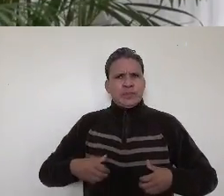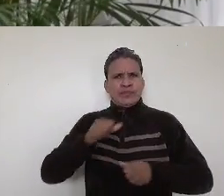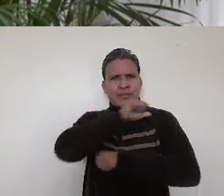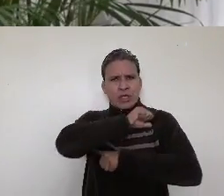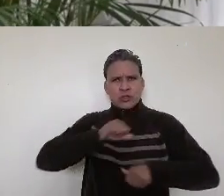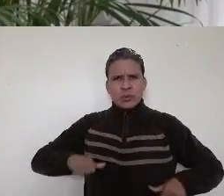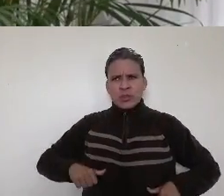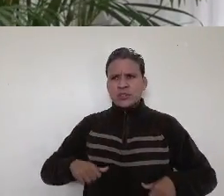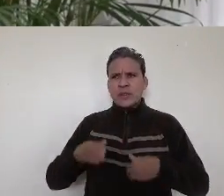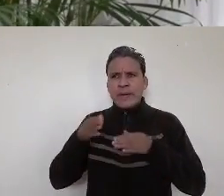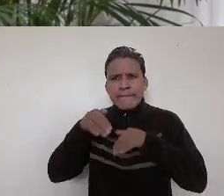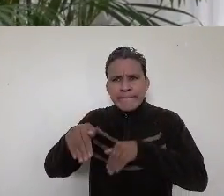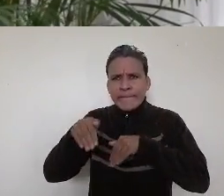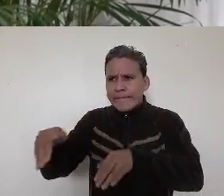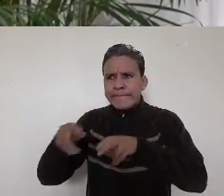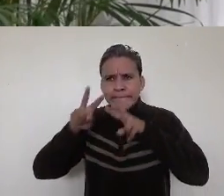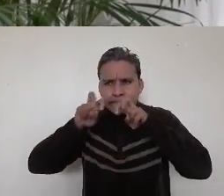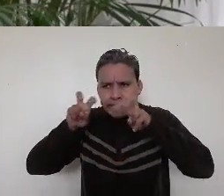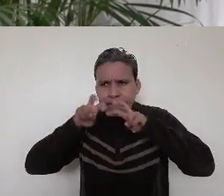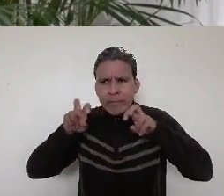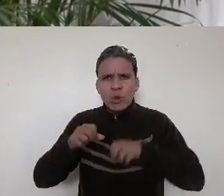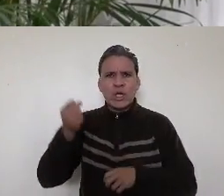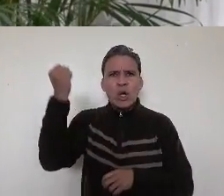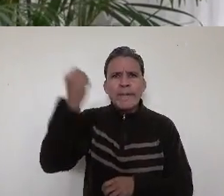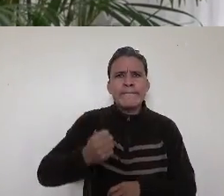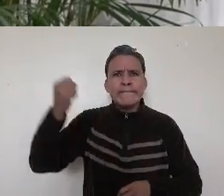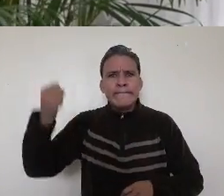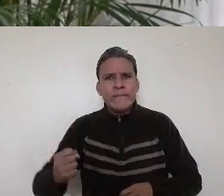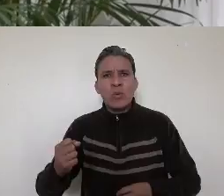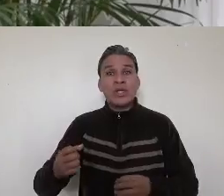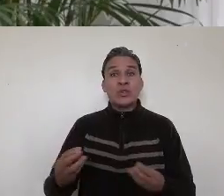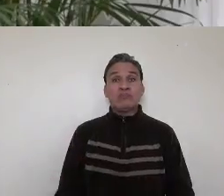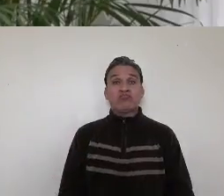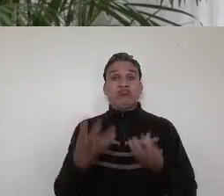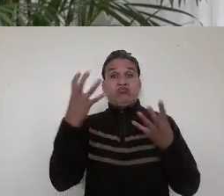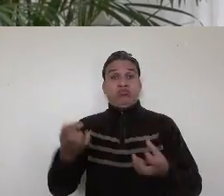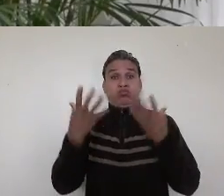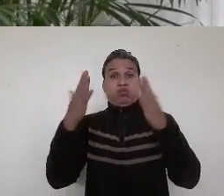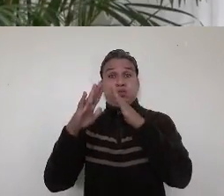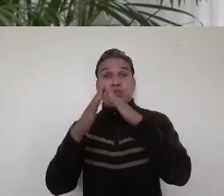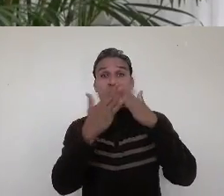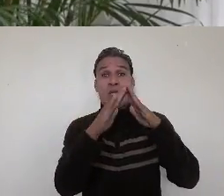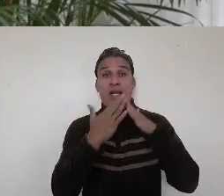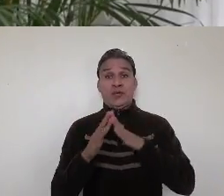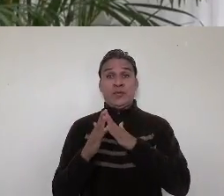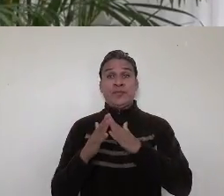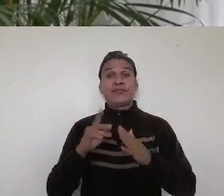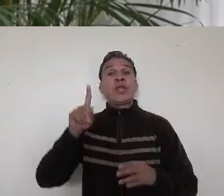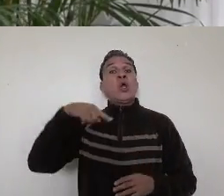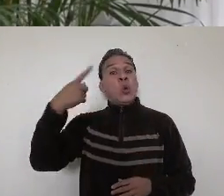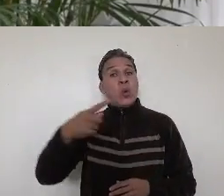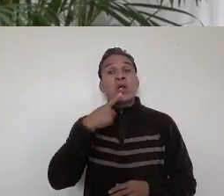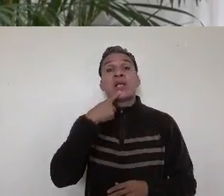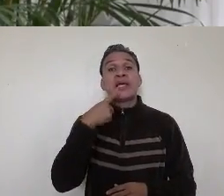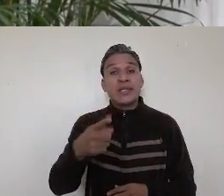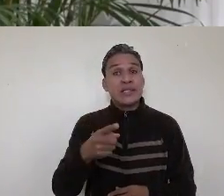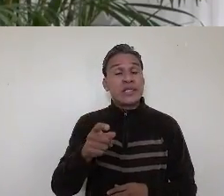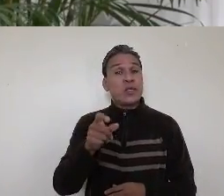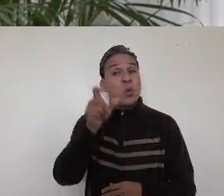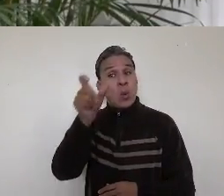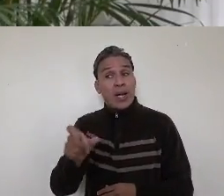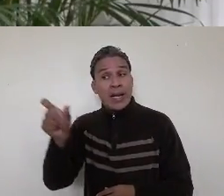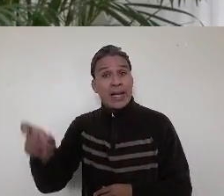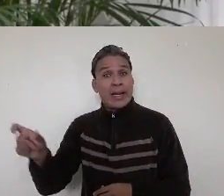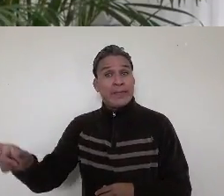tropas que dieran muerte a aquellos asesinos y prendieron fuego a la ciudad. Luego les dijo a sus criados: La boda